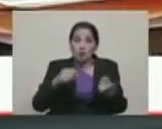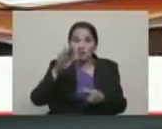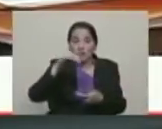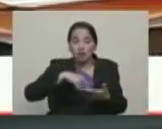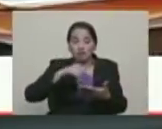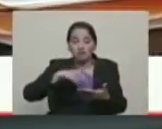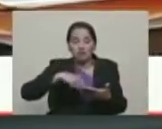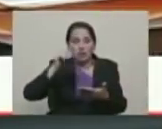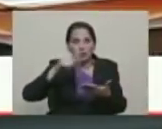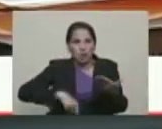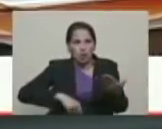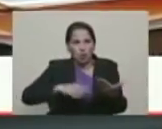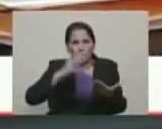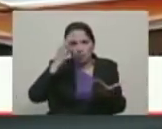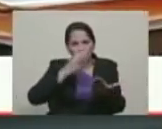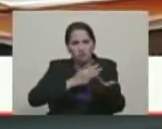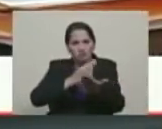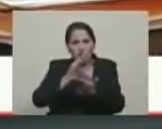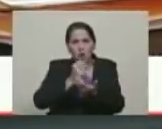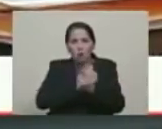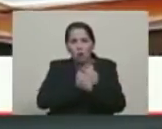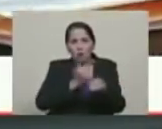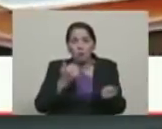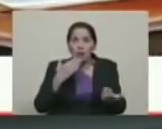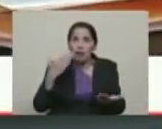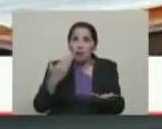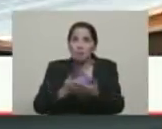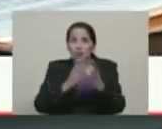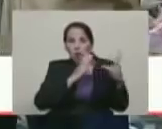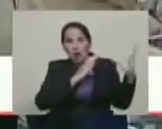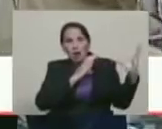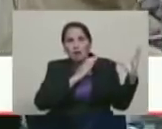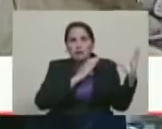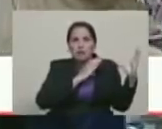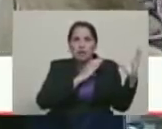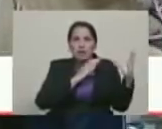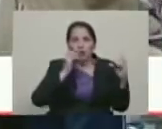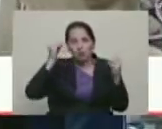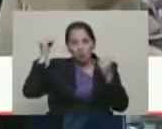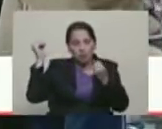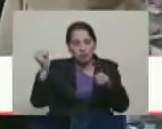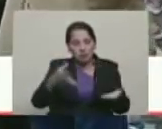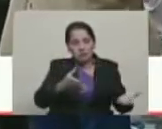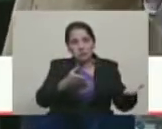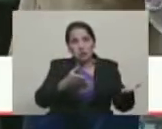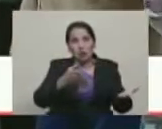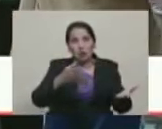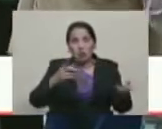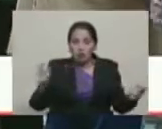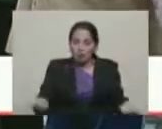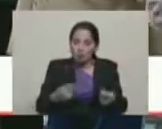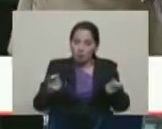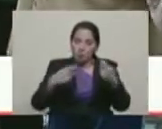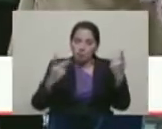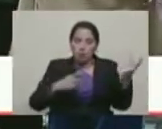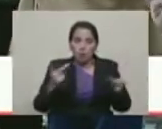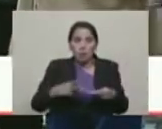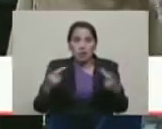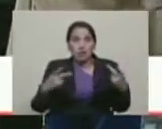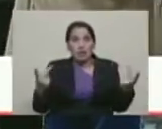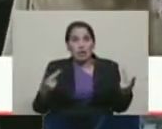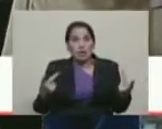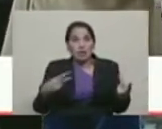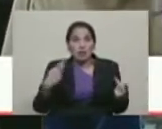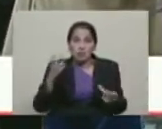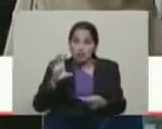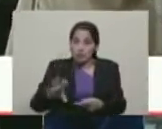pues, con fe, con amor, y le pido al Nazareno, hoy día de miércoles Nazareno, que nos bendiga con prosperidad para el país, prosperidad a